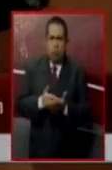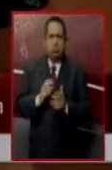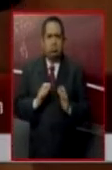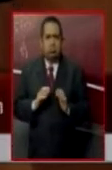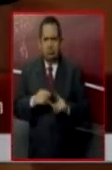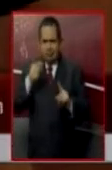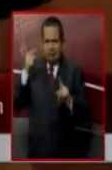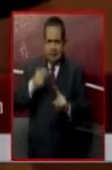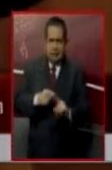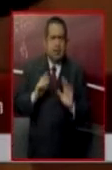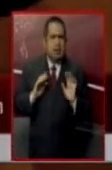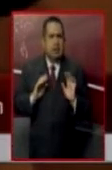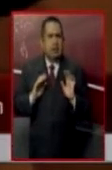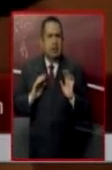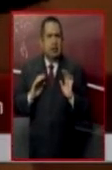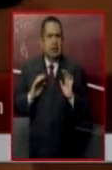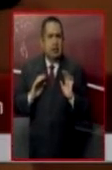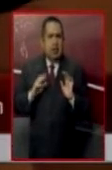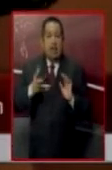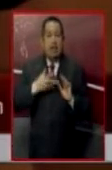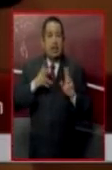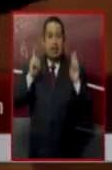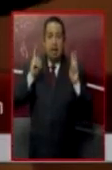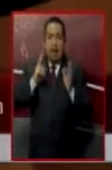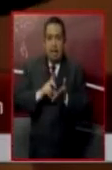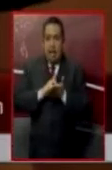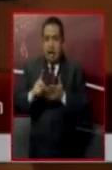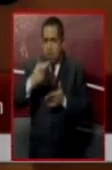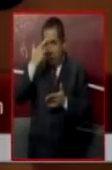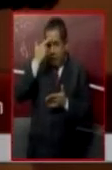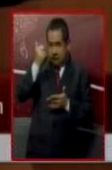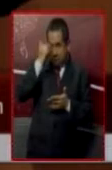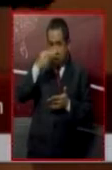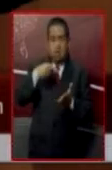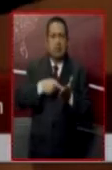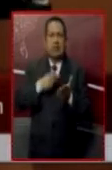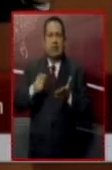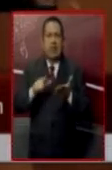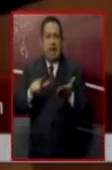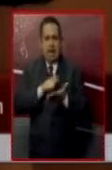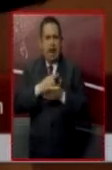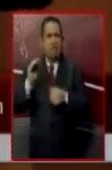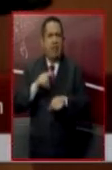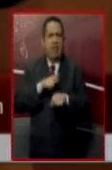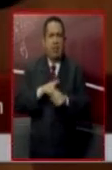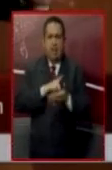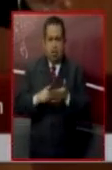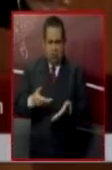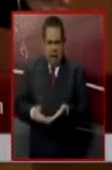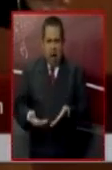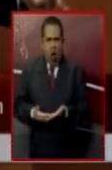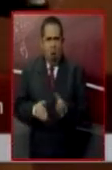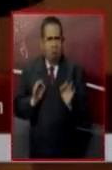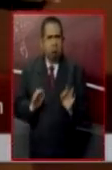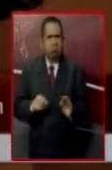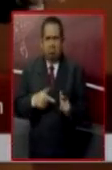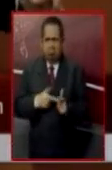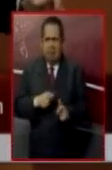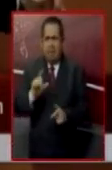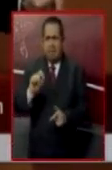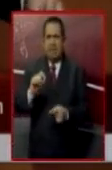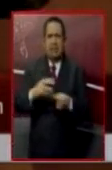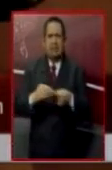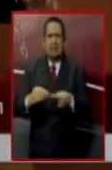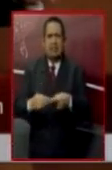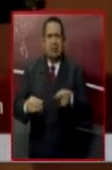concreto, que mantengamos los derechos a razón de lo que establece la ley vigente, la Ley Federal de Derechos vigente, de 20